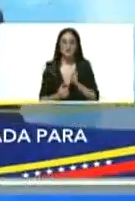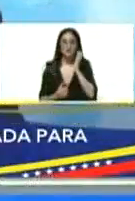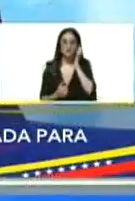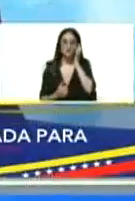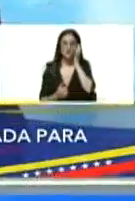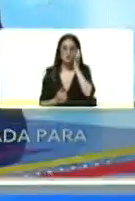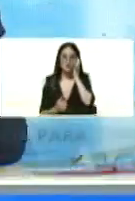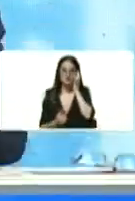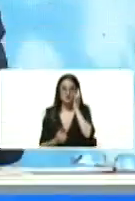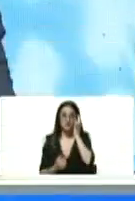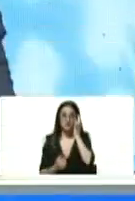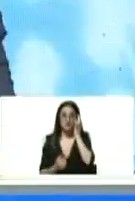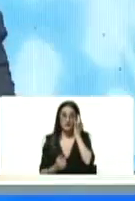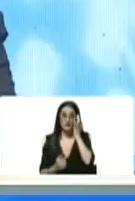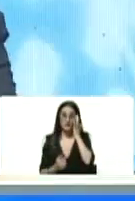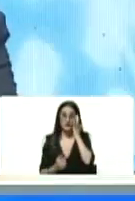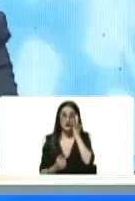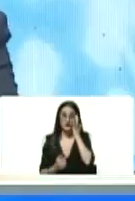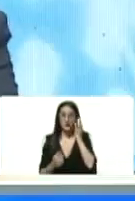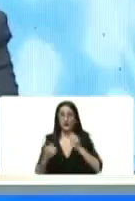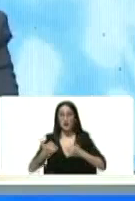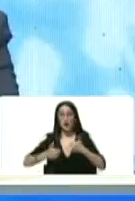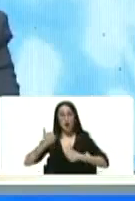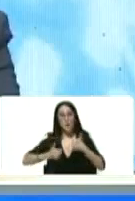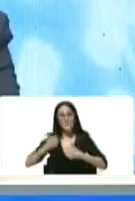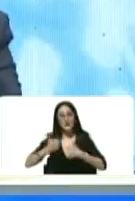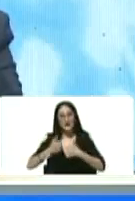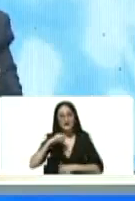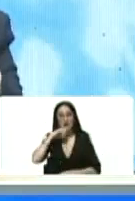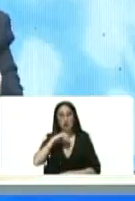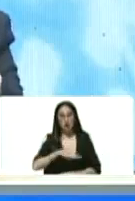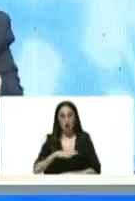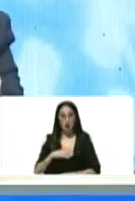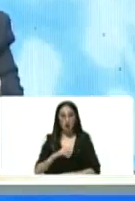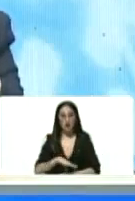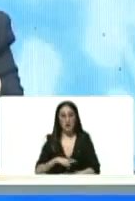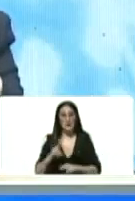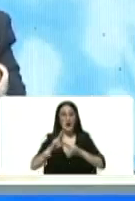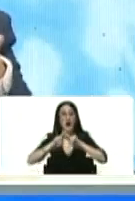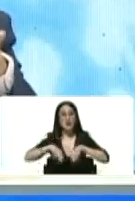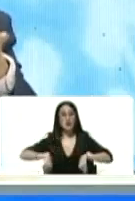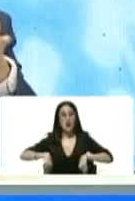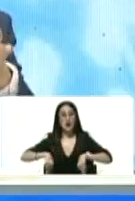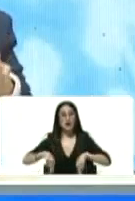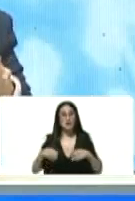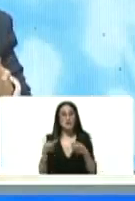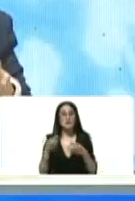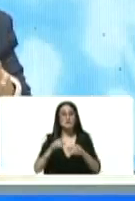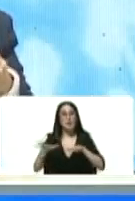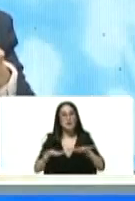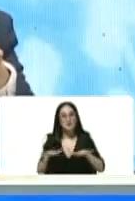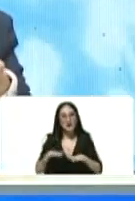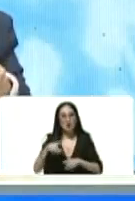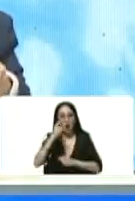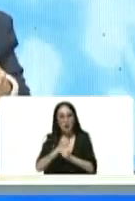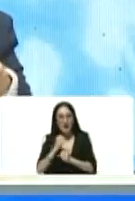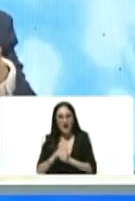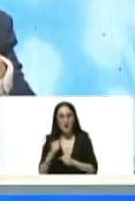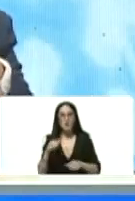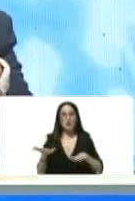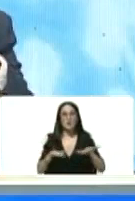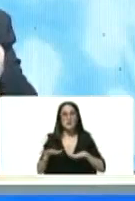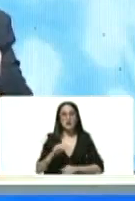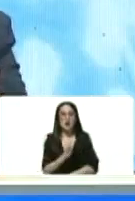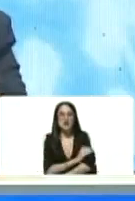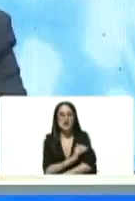Y hubo una competencia histórica para anular a los movimientos obreros, a los movimientos de izquierda, a los